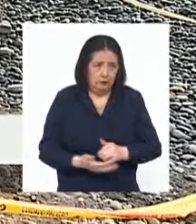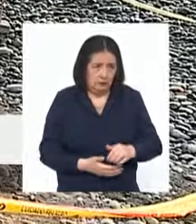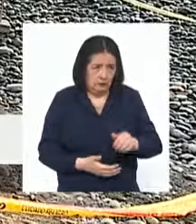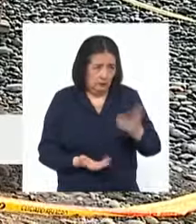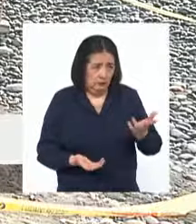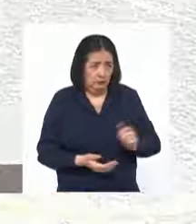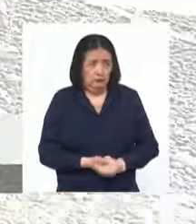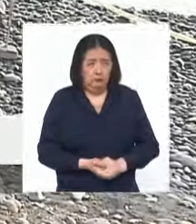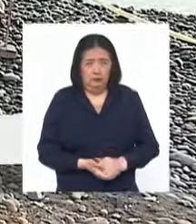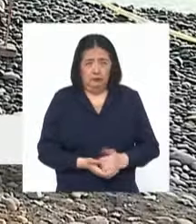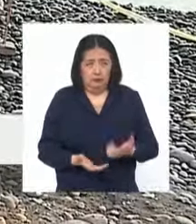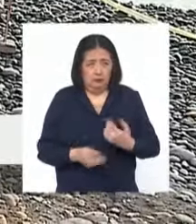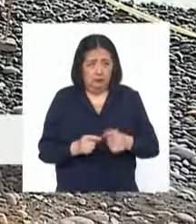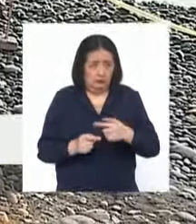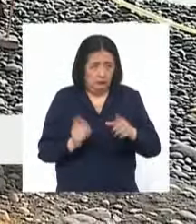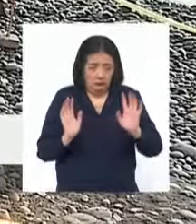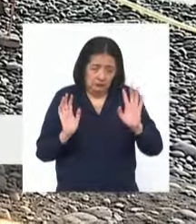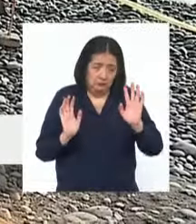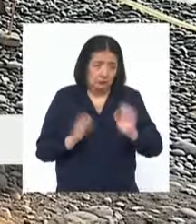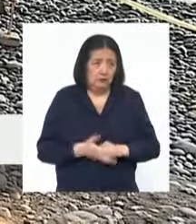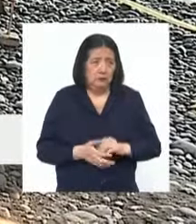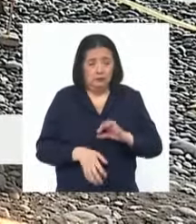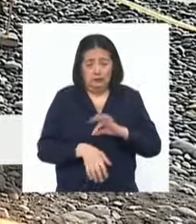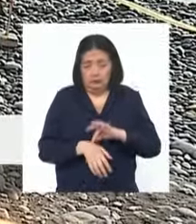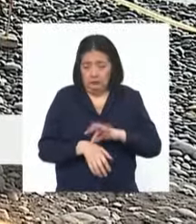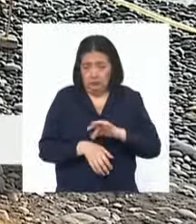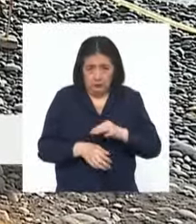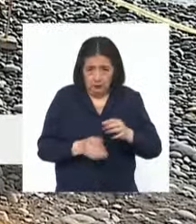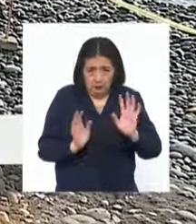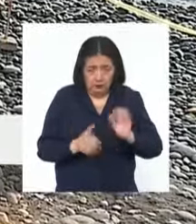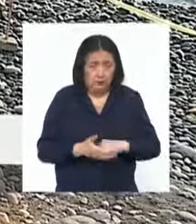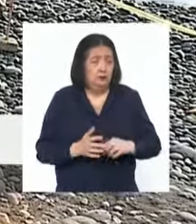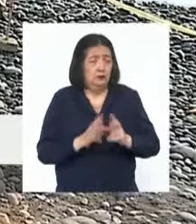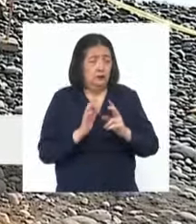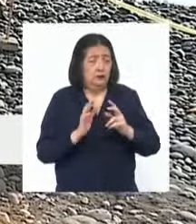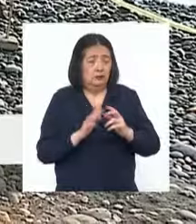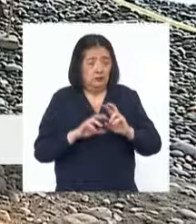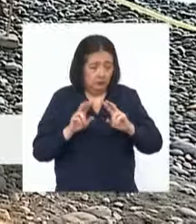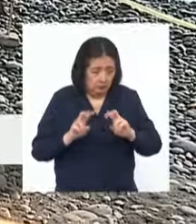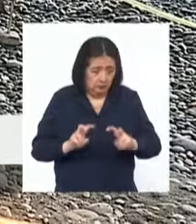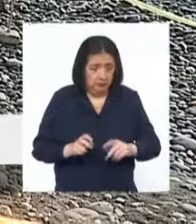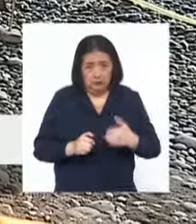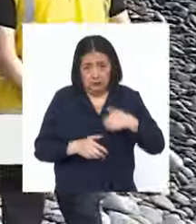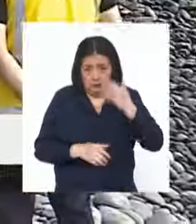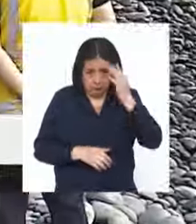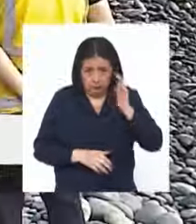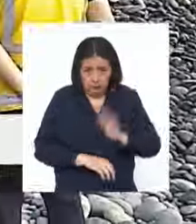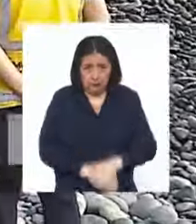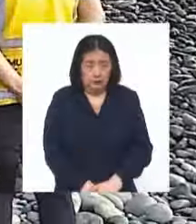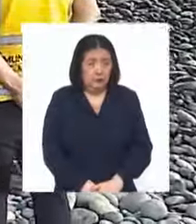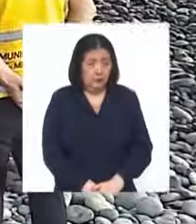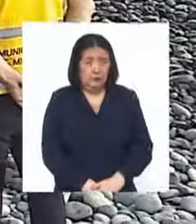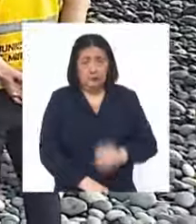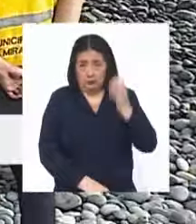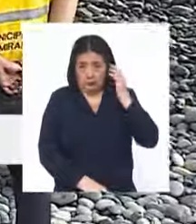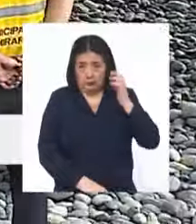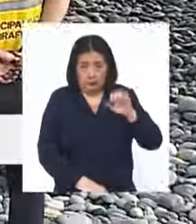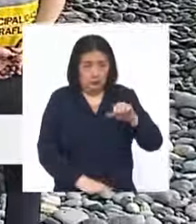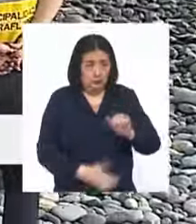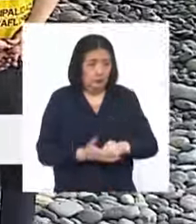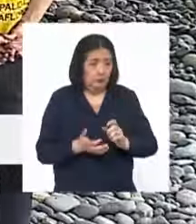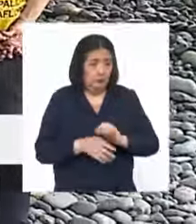neonato son las 4 primeras semanas, pero es en materia de que ya el médico legista, ¿no?, mediante los procedimientos de ley, pueda determinarlo. En Miraflores se activó